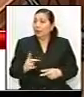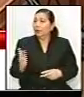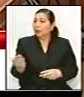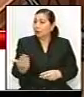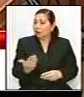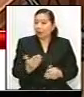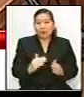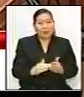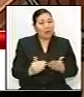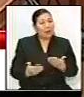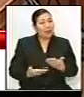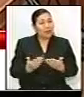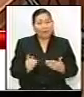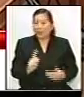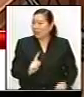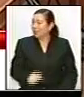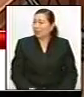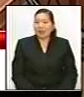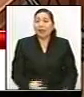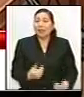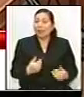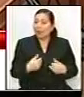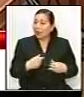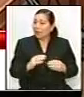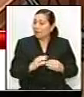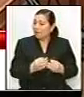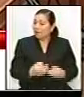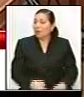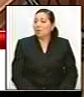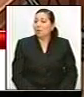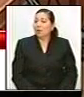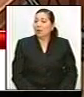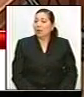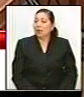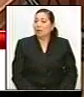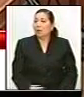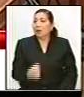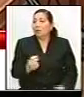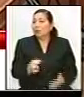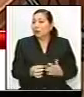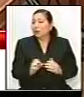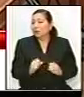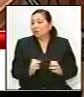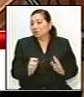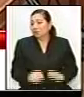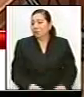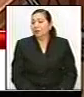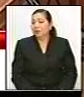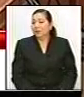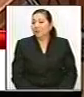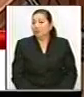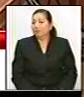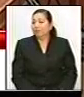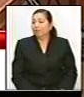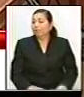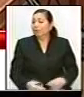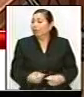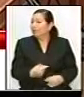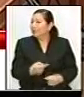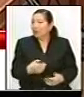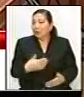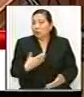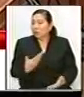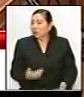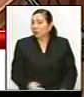casa no es fácil también. Tienen familia, a veces el esposo no entiende, si entiende, bueno, pero será un día, pero la demás semana no se